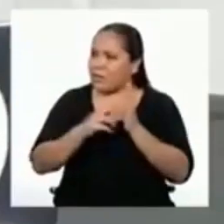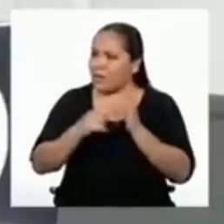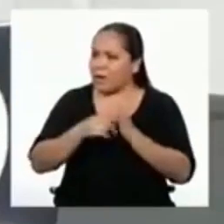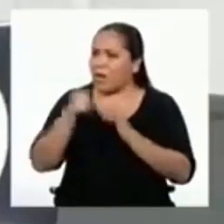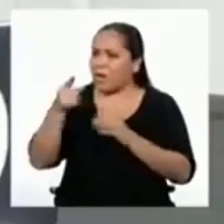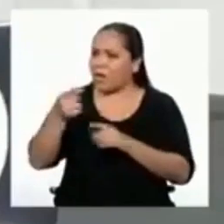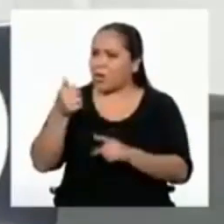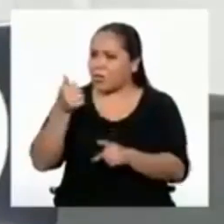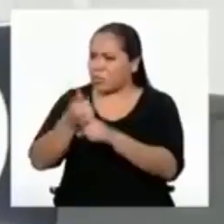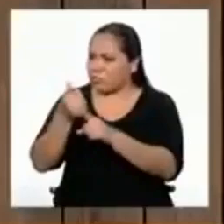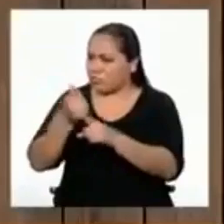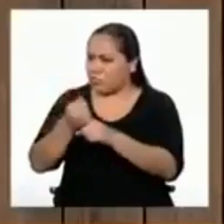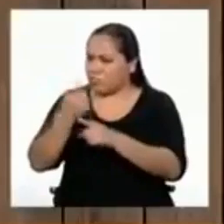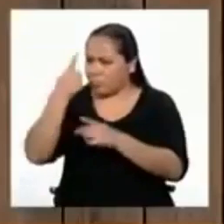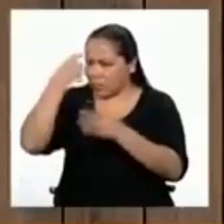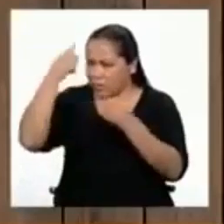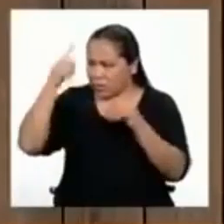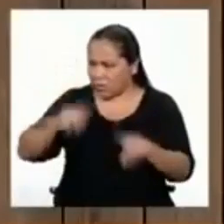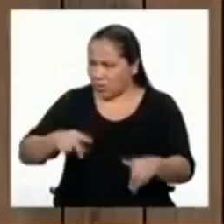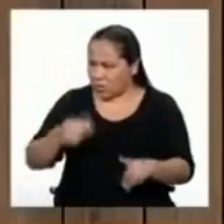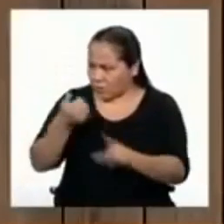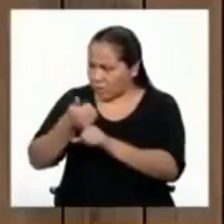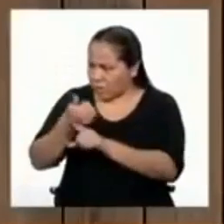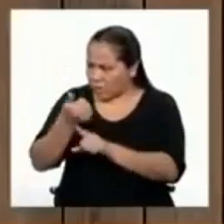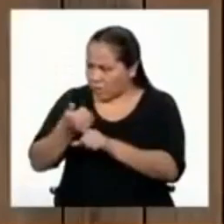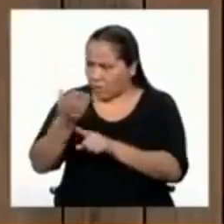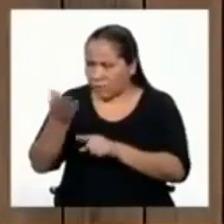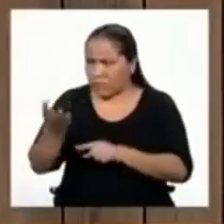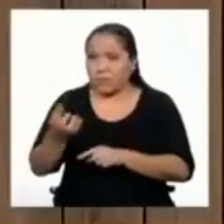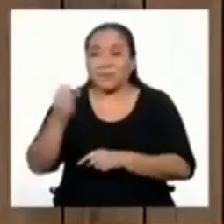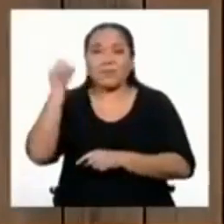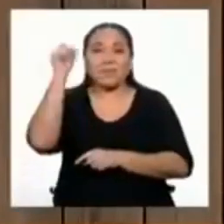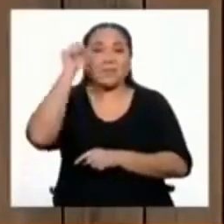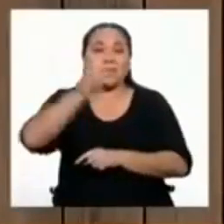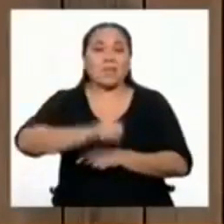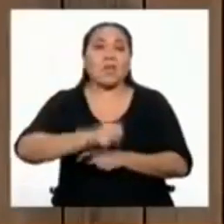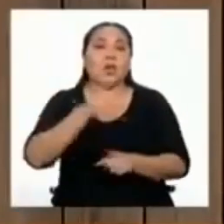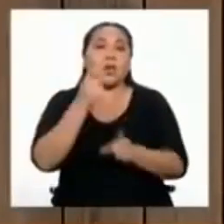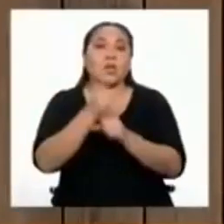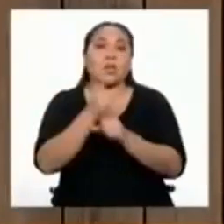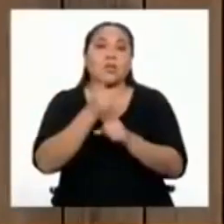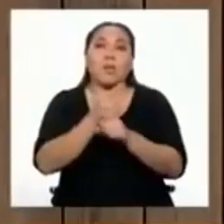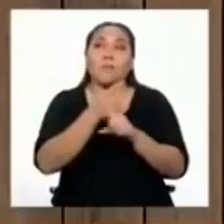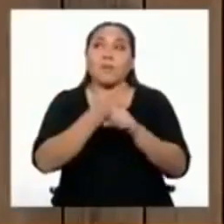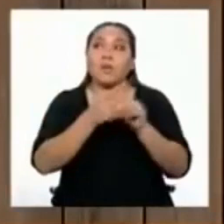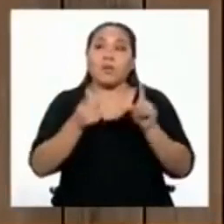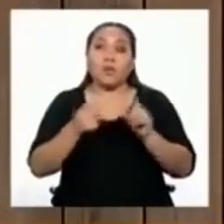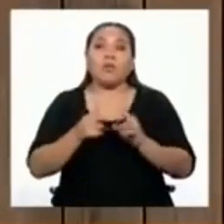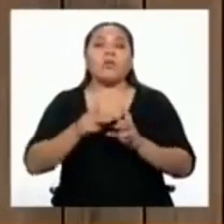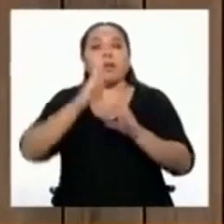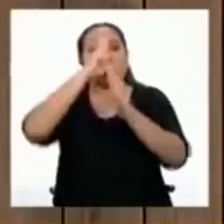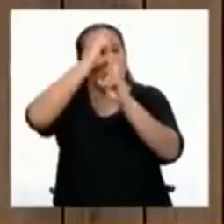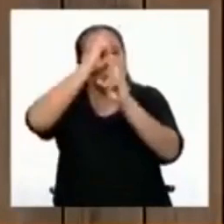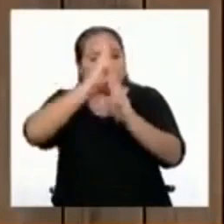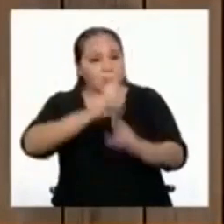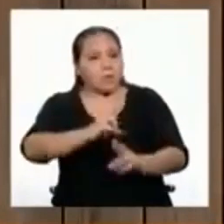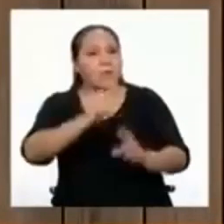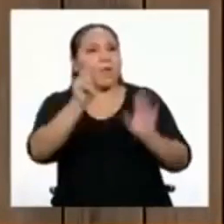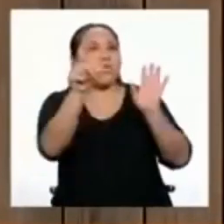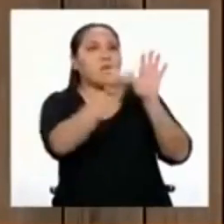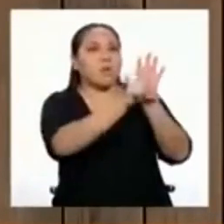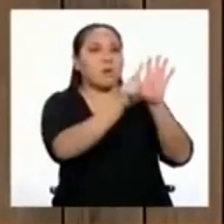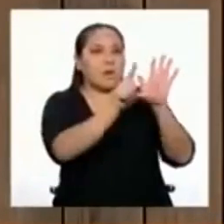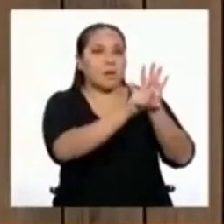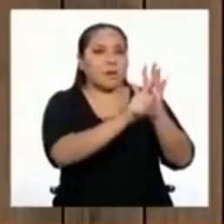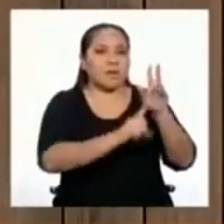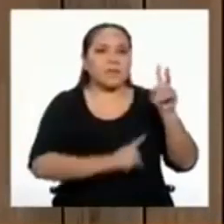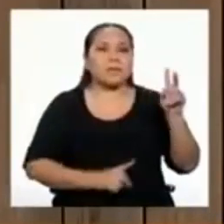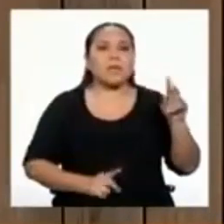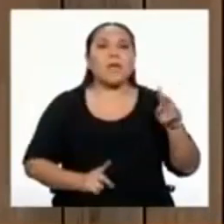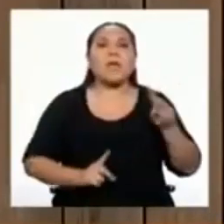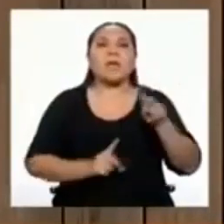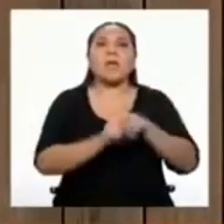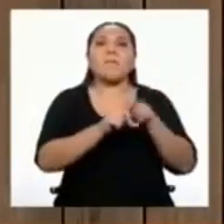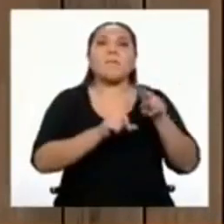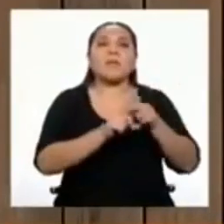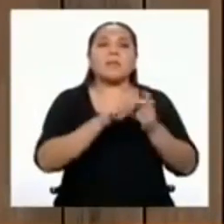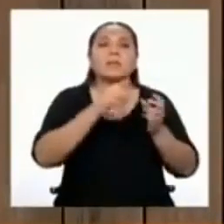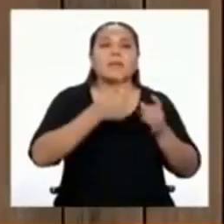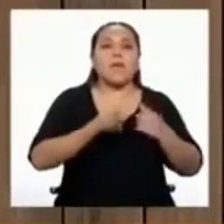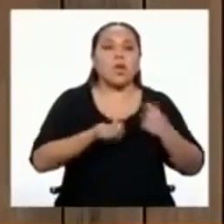tomar decisiones propias? Así es, siempre y cuando no incumplan con las normas o leyes que salen del gobierno